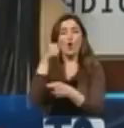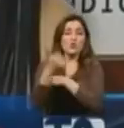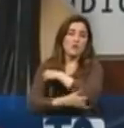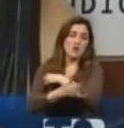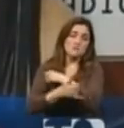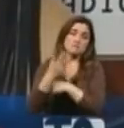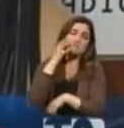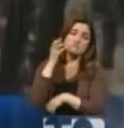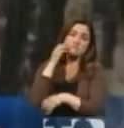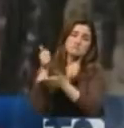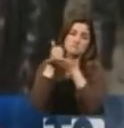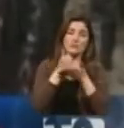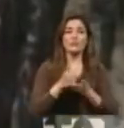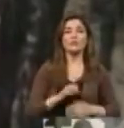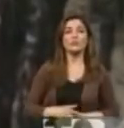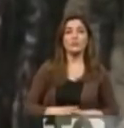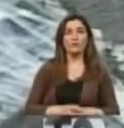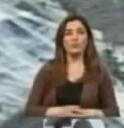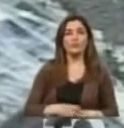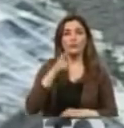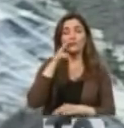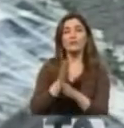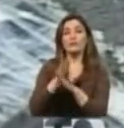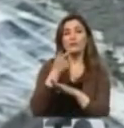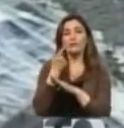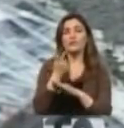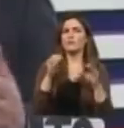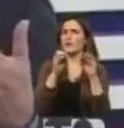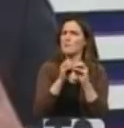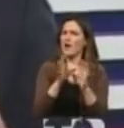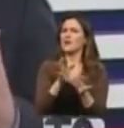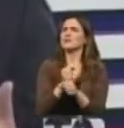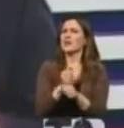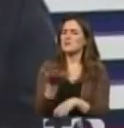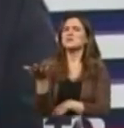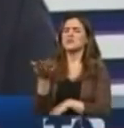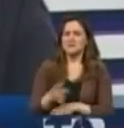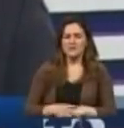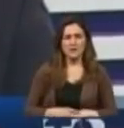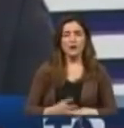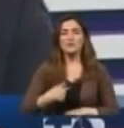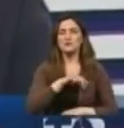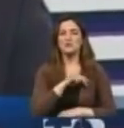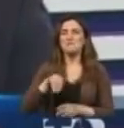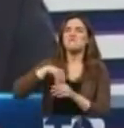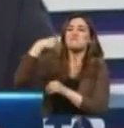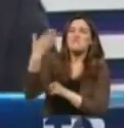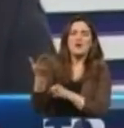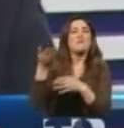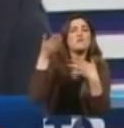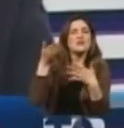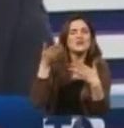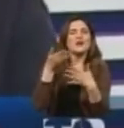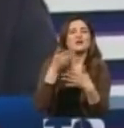pueden aportar a nuestro país. Carrión cree que hay que ir mucho más allá. Si nosotros no tenemos una política exterior frente al tema